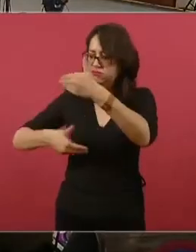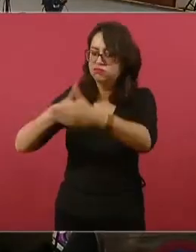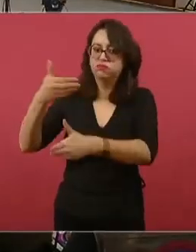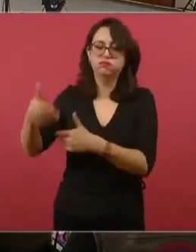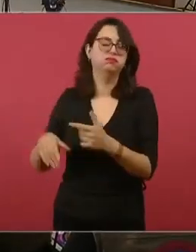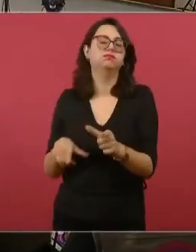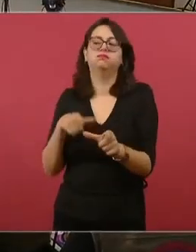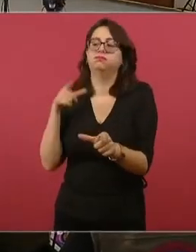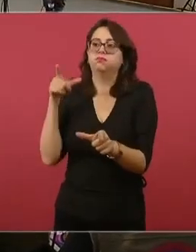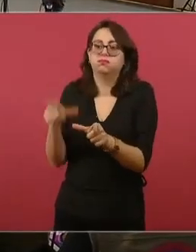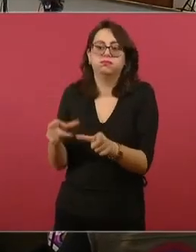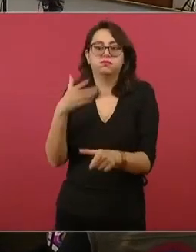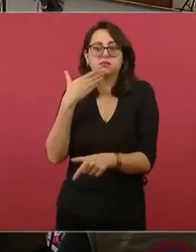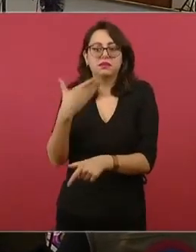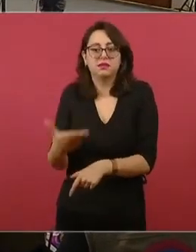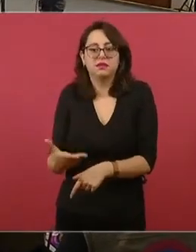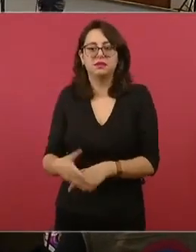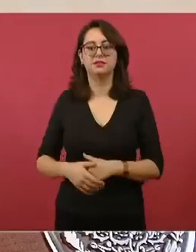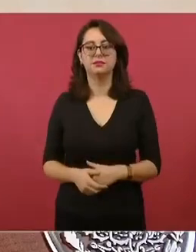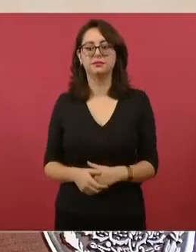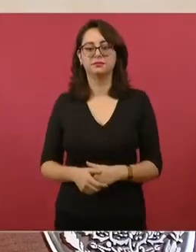a la supervisión.